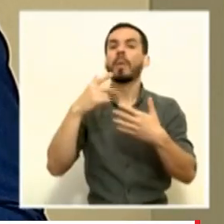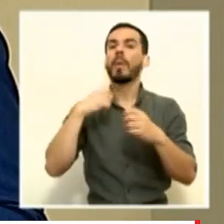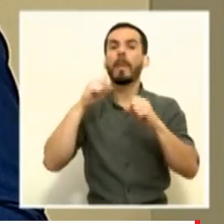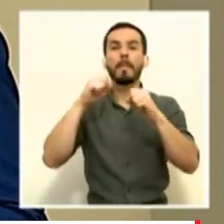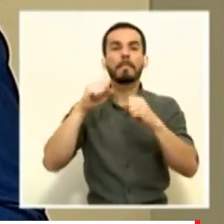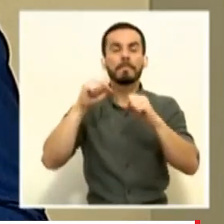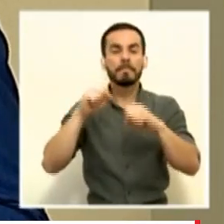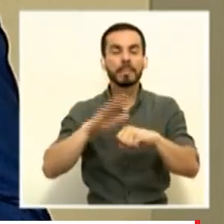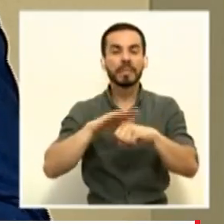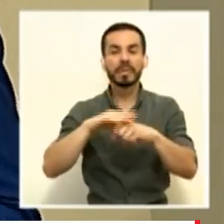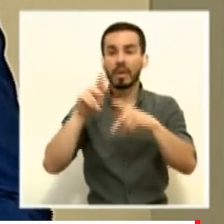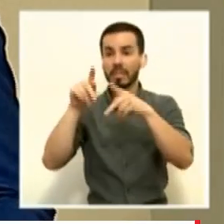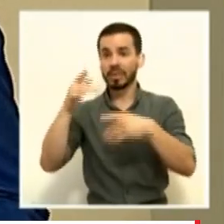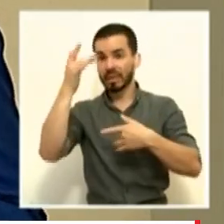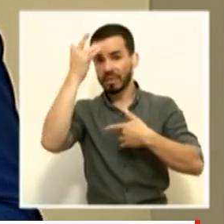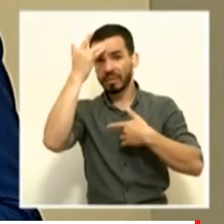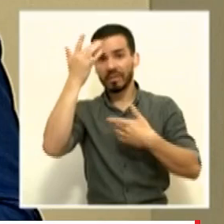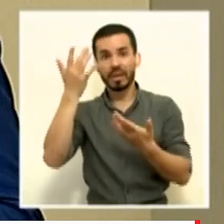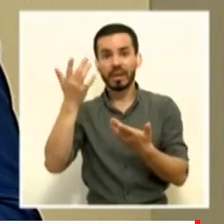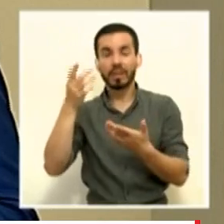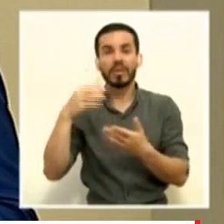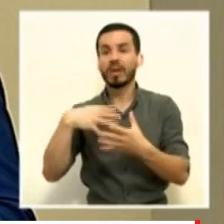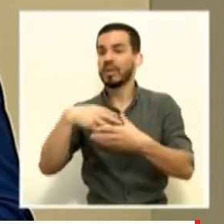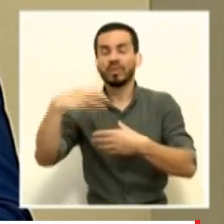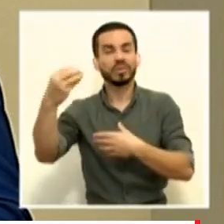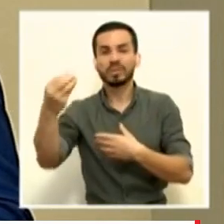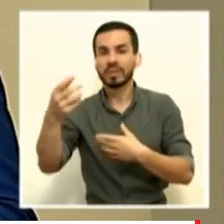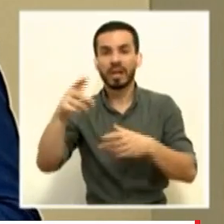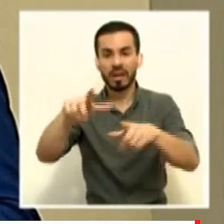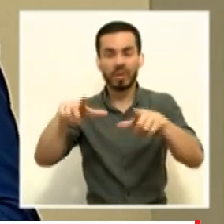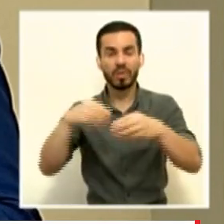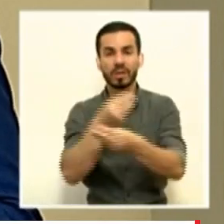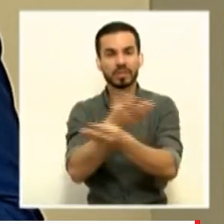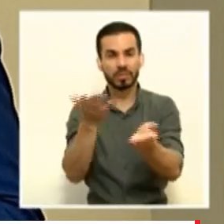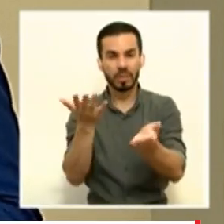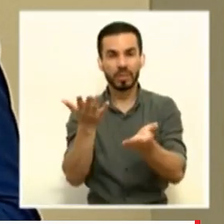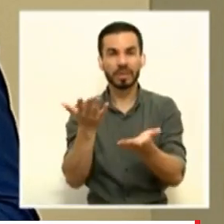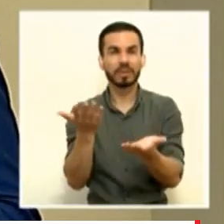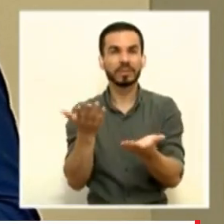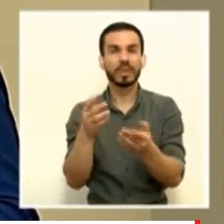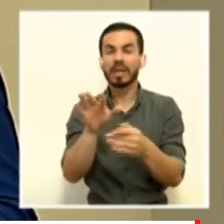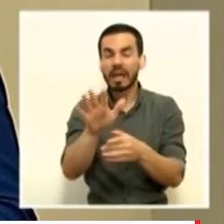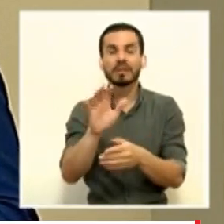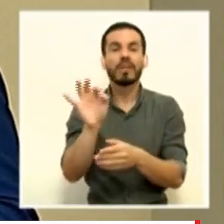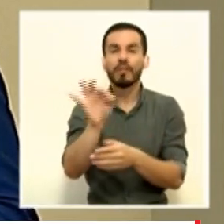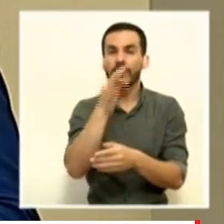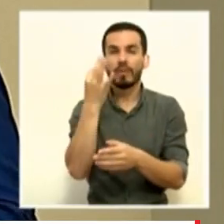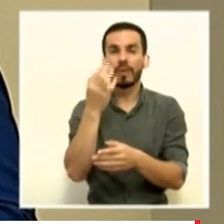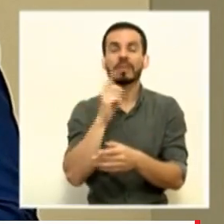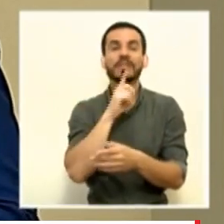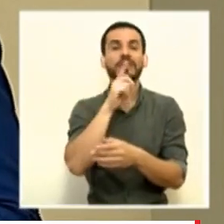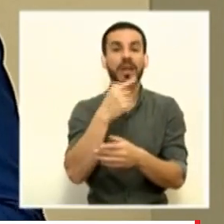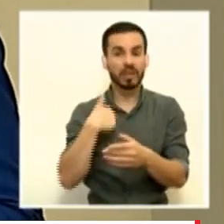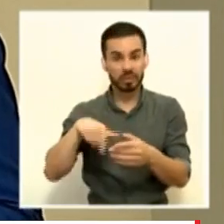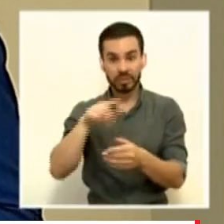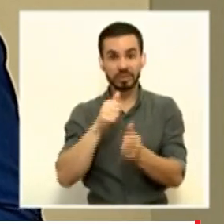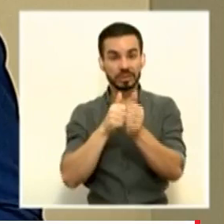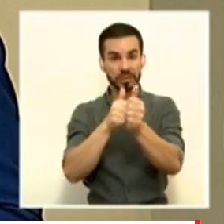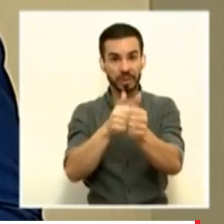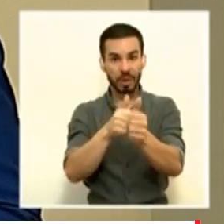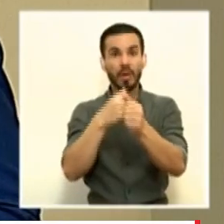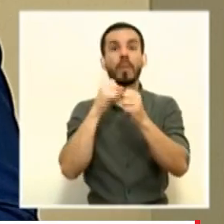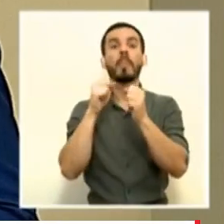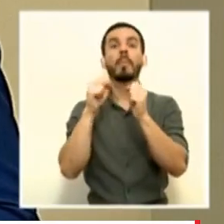que las personas enfermas o que las personas enfermas no salgan a lugares públicos. O sea, son formas en realidad que si lo seguimos podemos